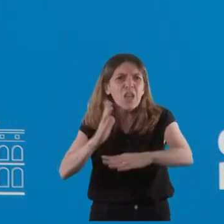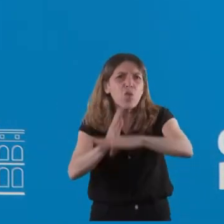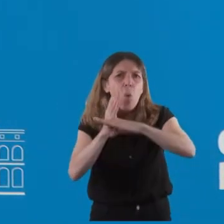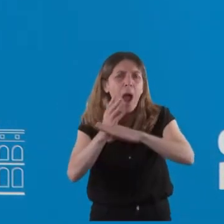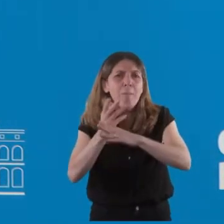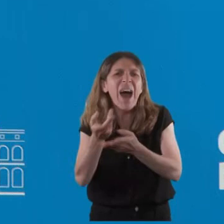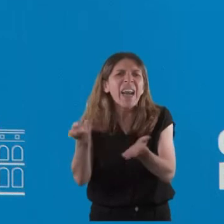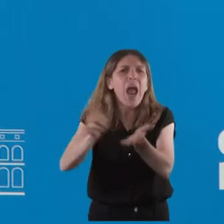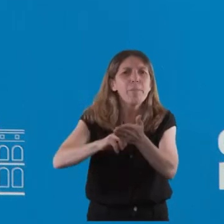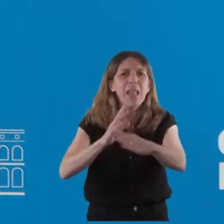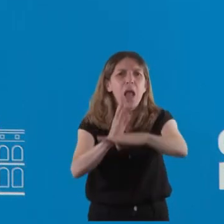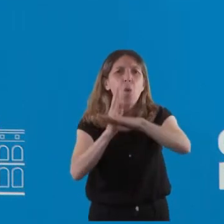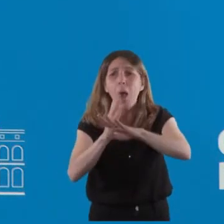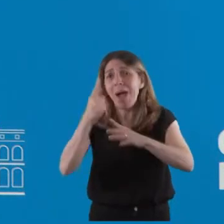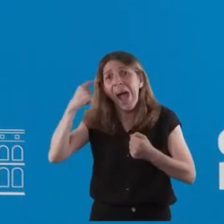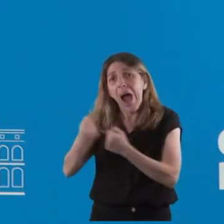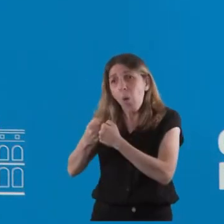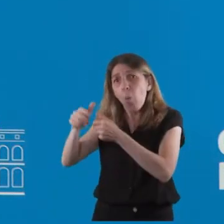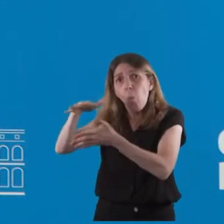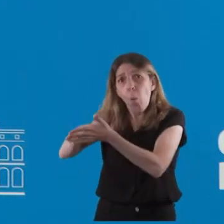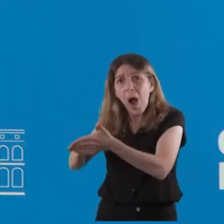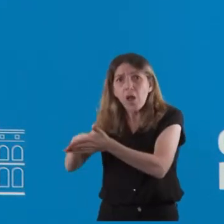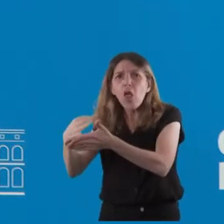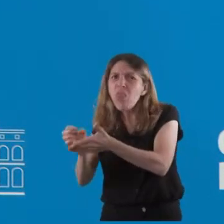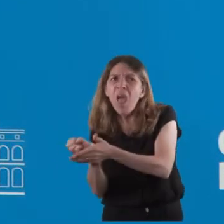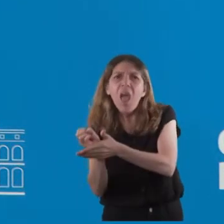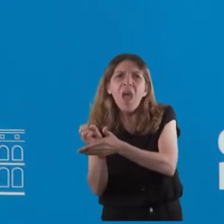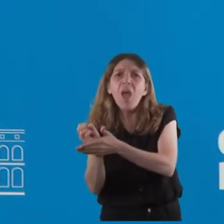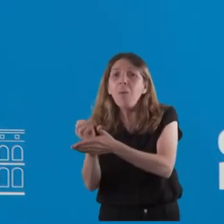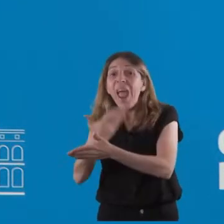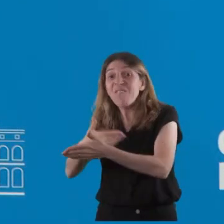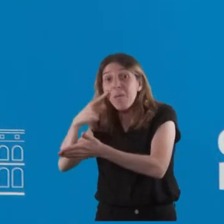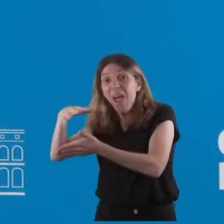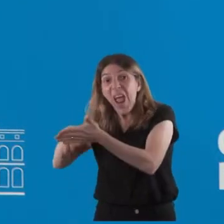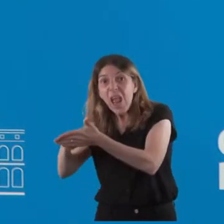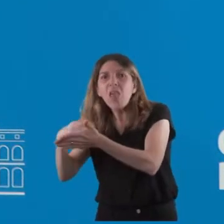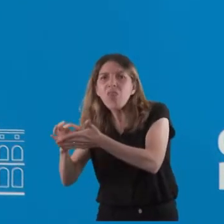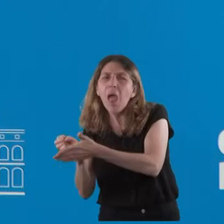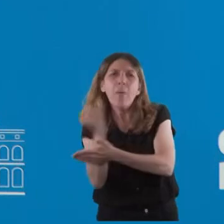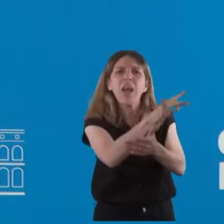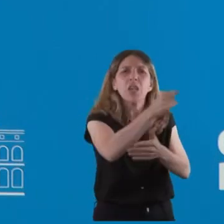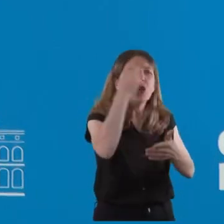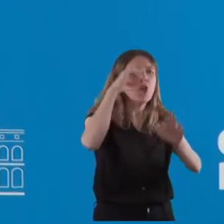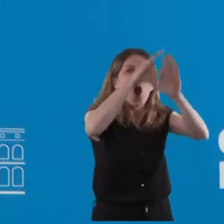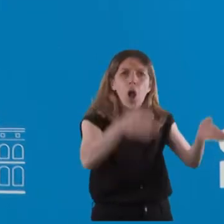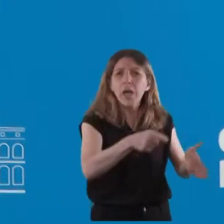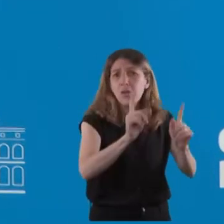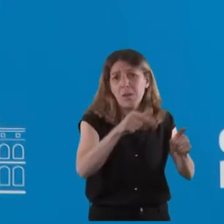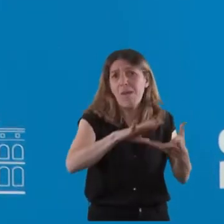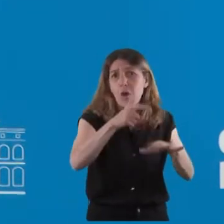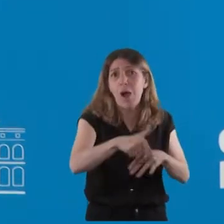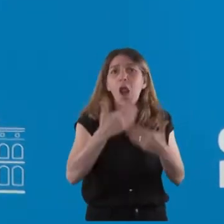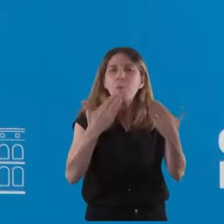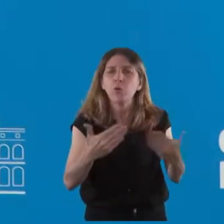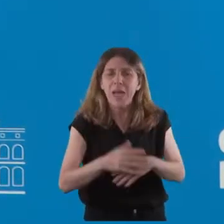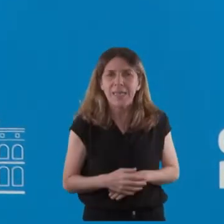esos acuerdos tienen que pasar por el fondo por el fondo mental y nacional tienen que pasar por el congreso como va a suceder en esta oportunidad muchas